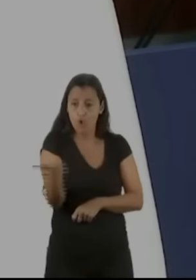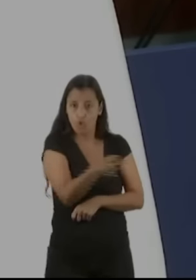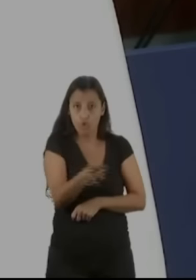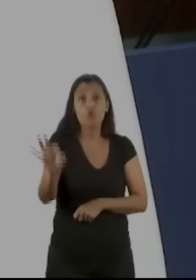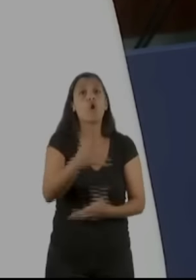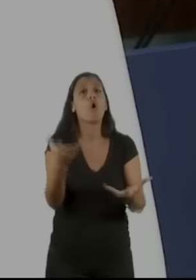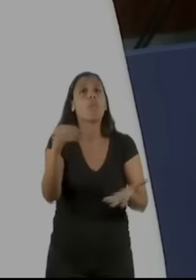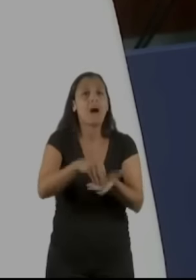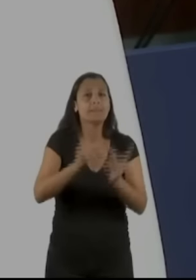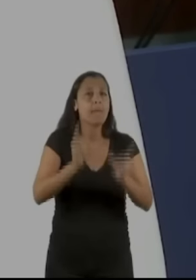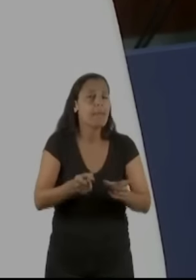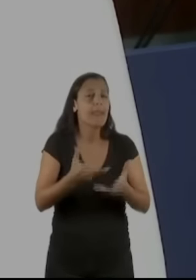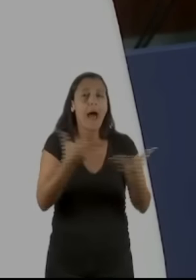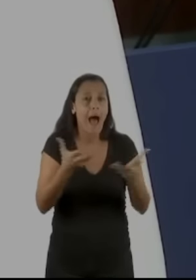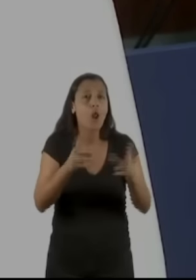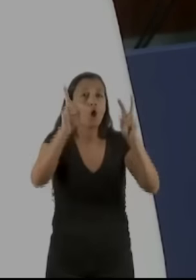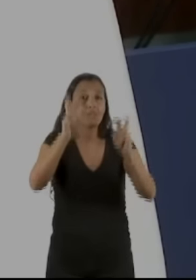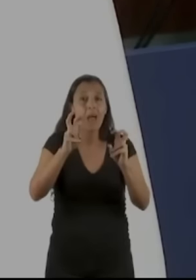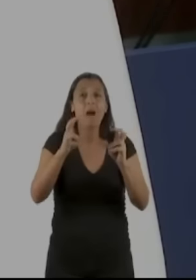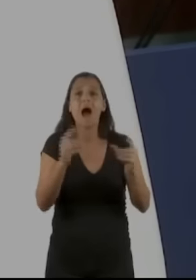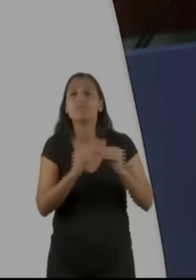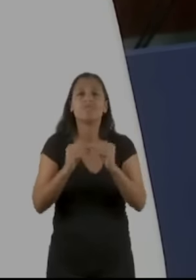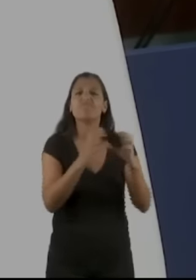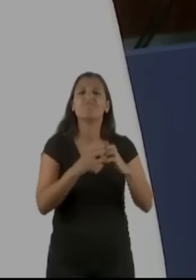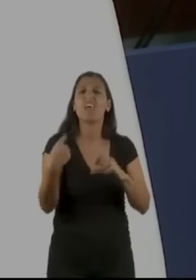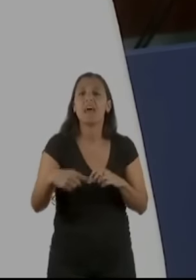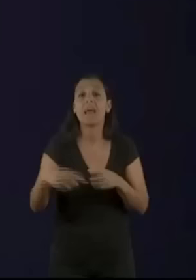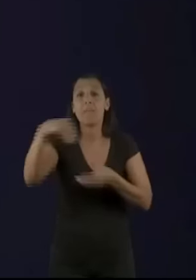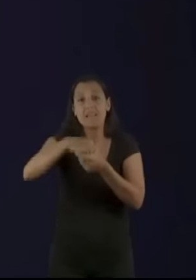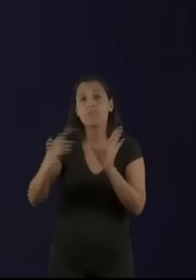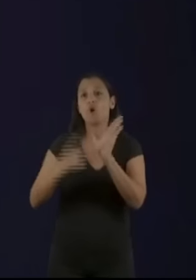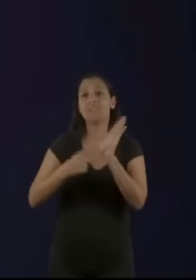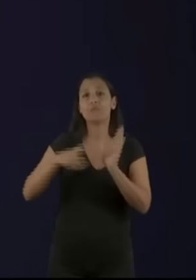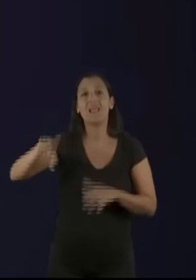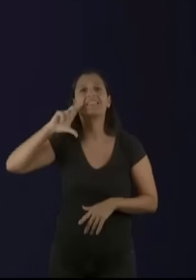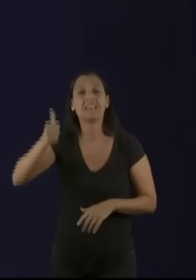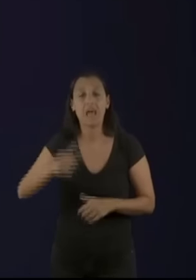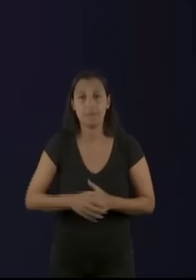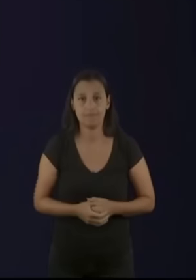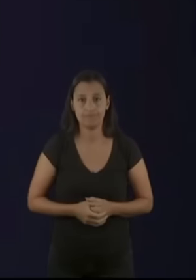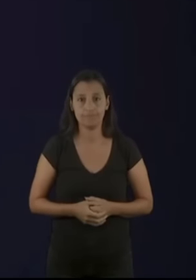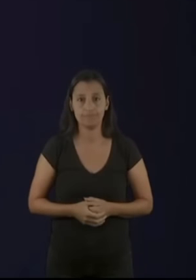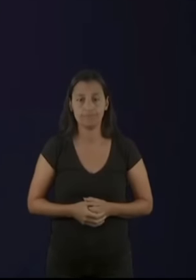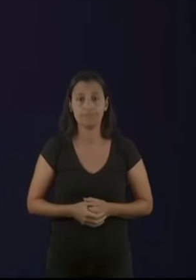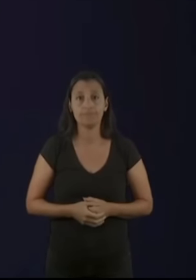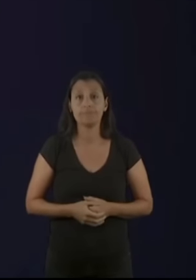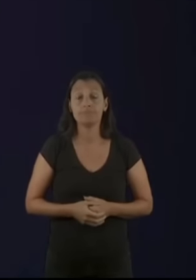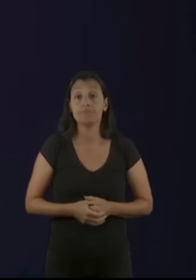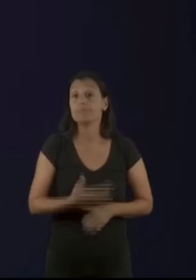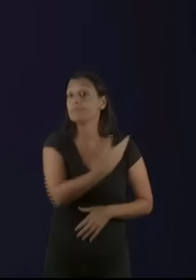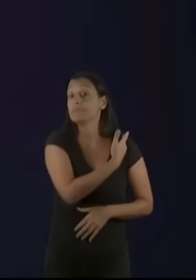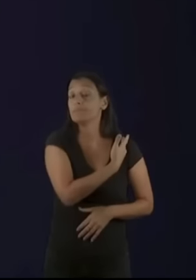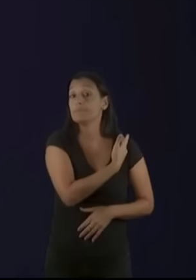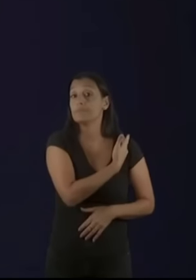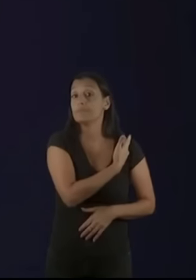agenda también van a tratar no con con el titular de la de la Silla Gracias bueno lo que se lo que conversó el